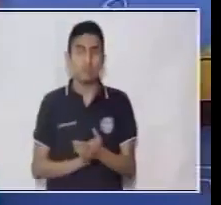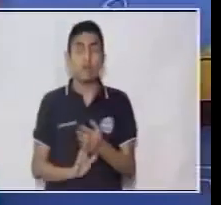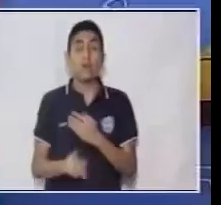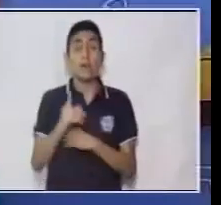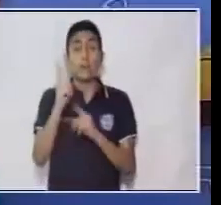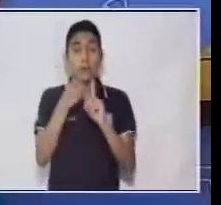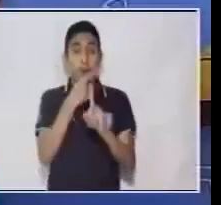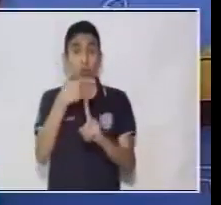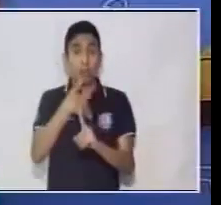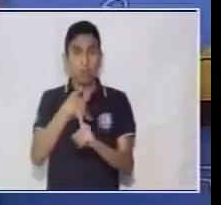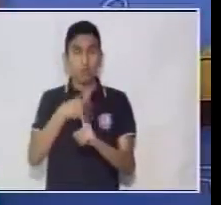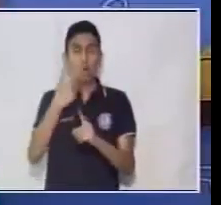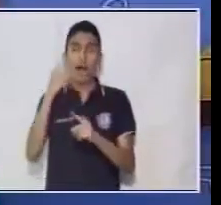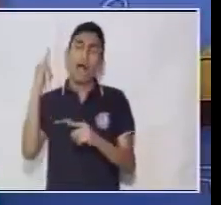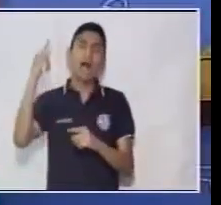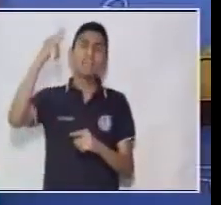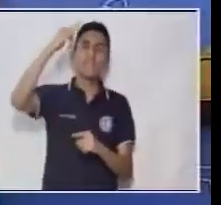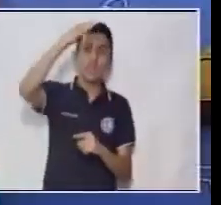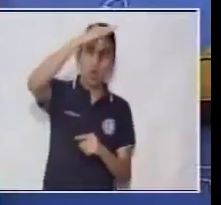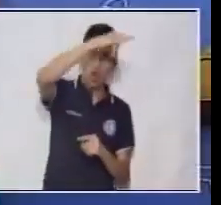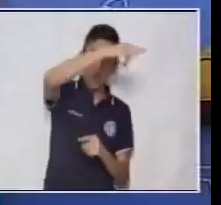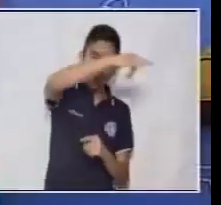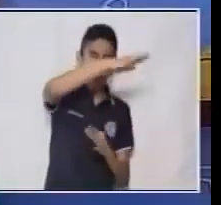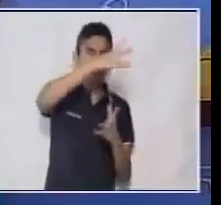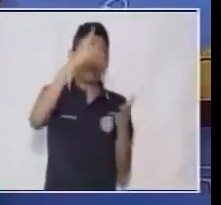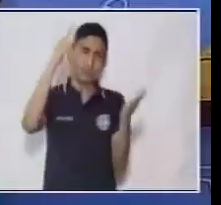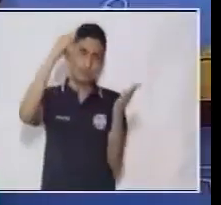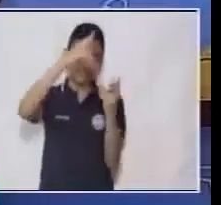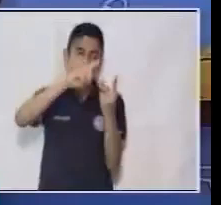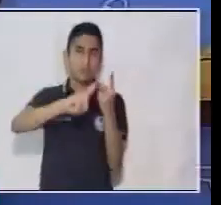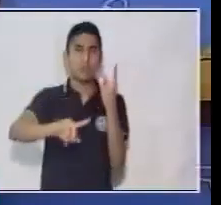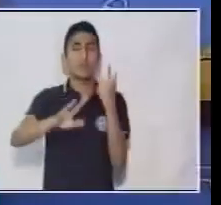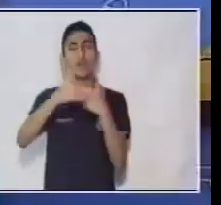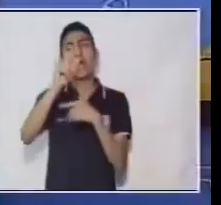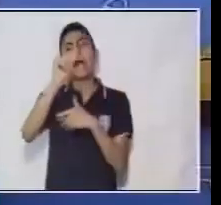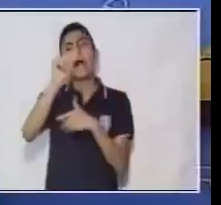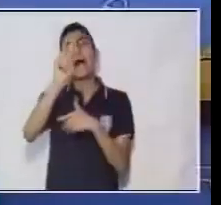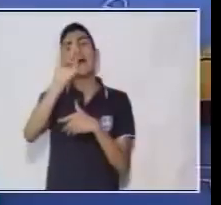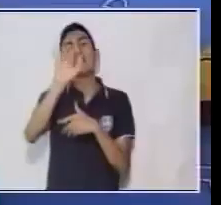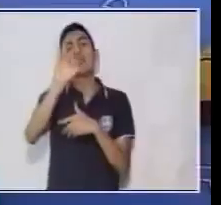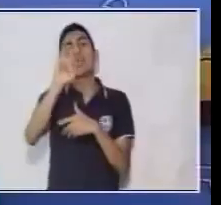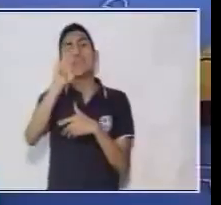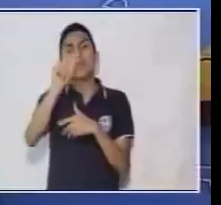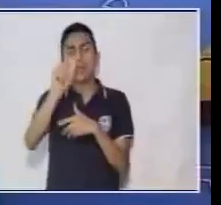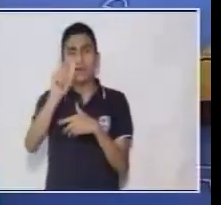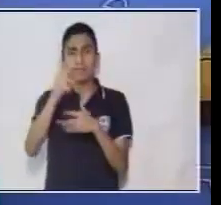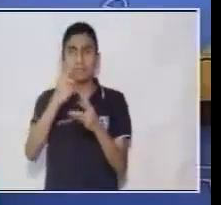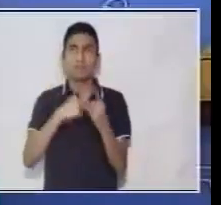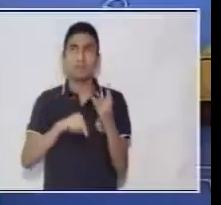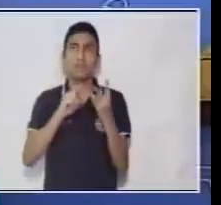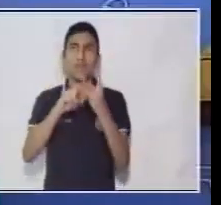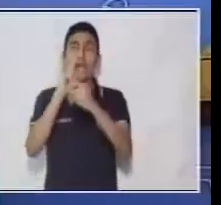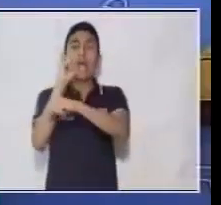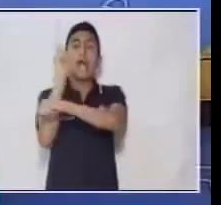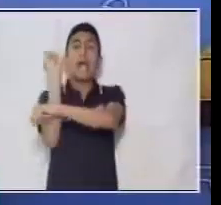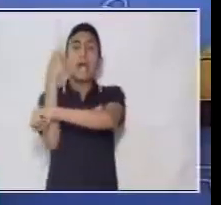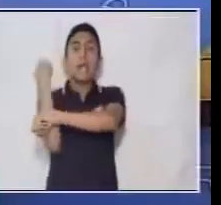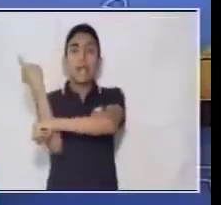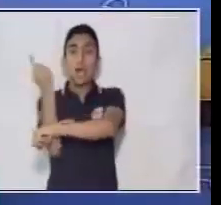un avión, una avioneta, un